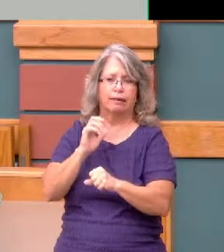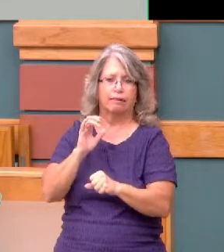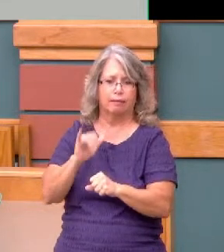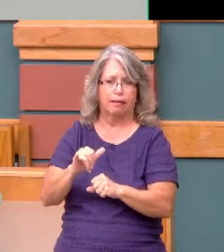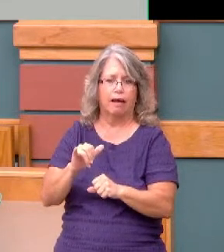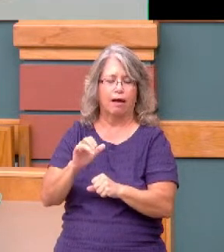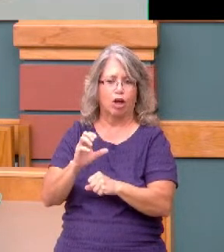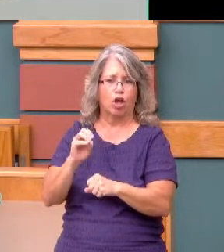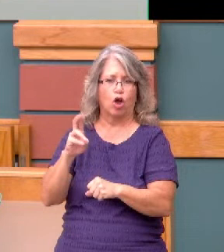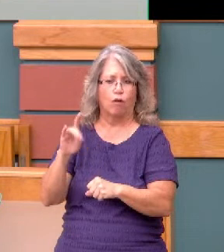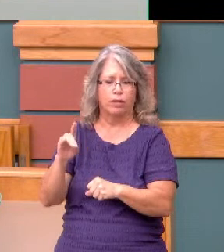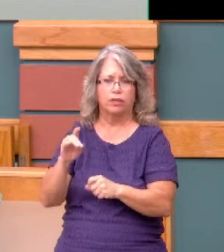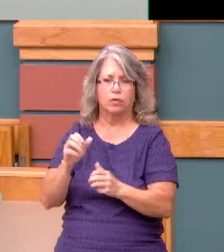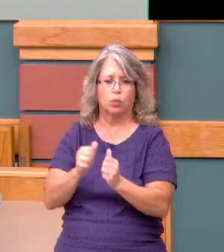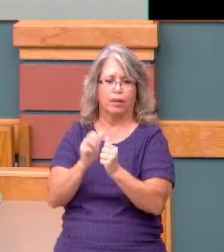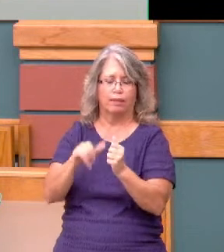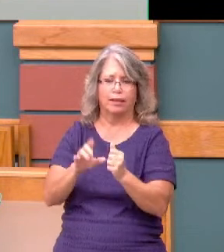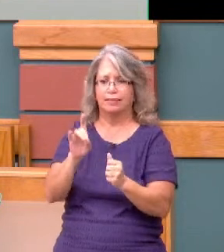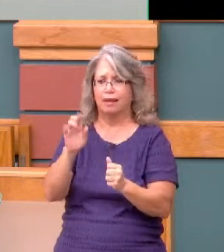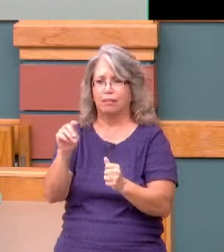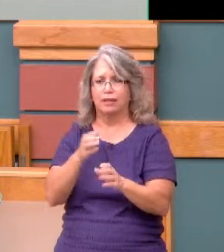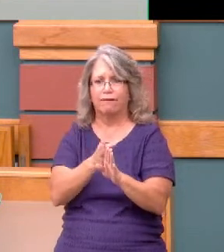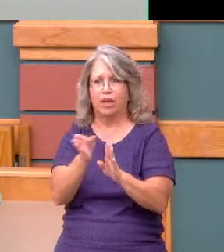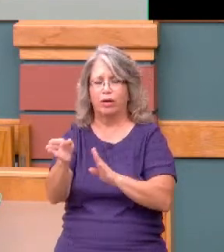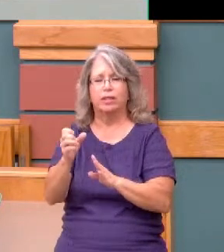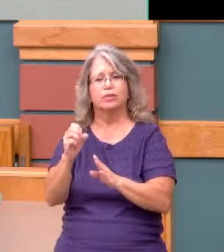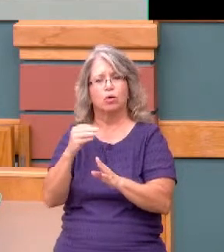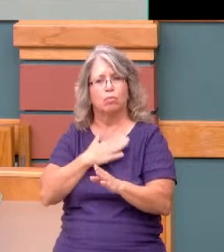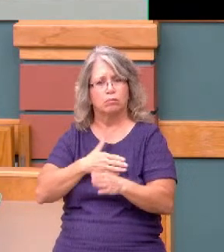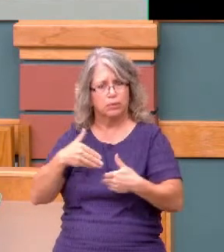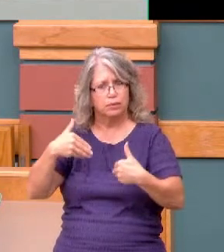all for listening today,